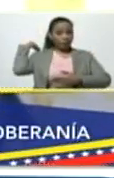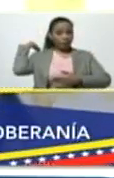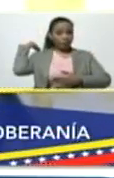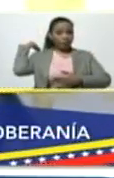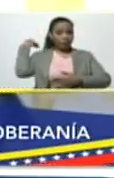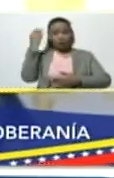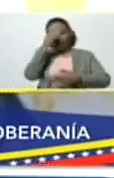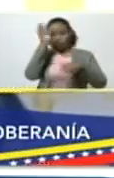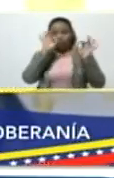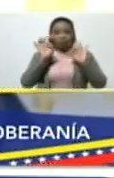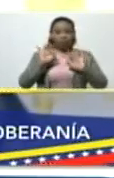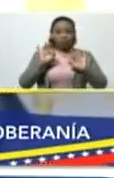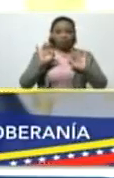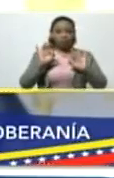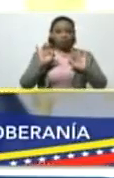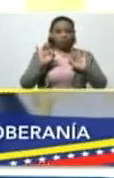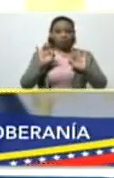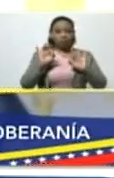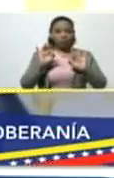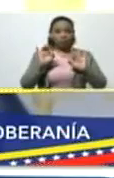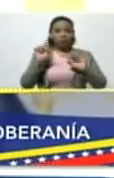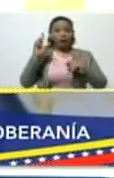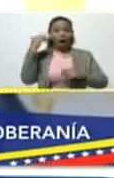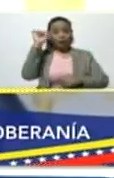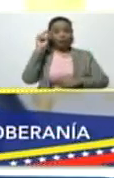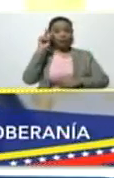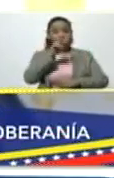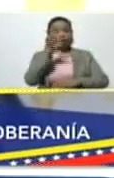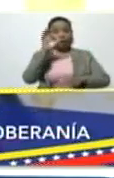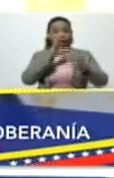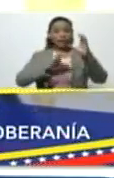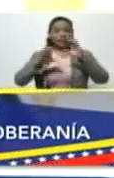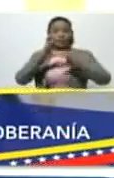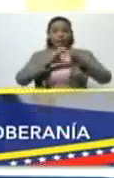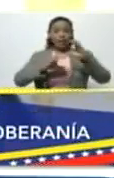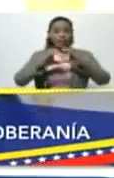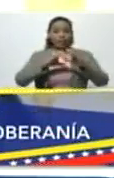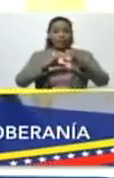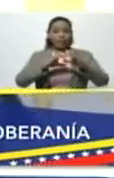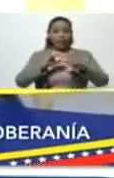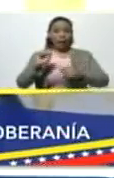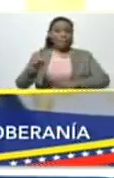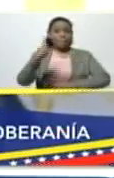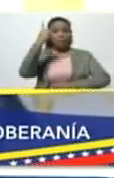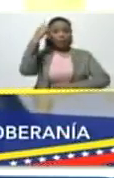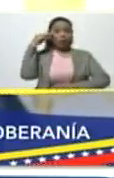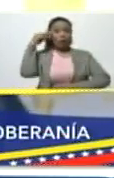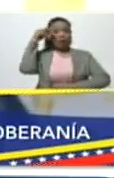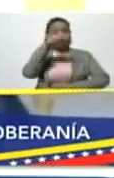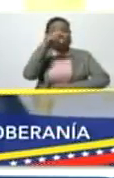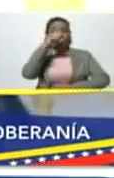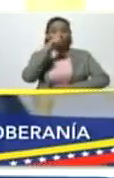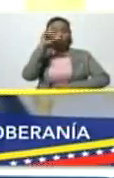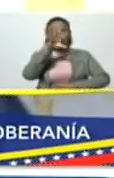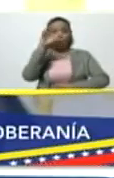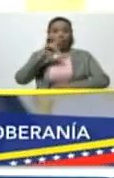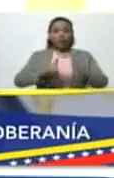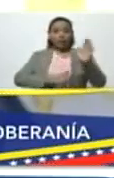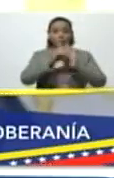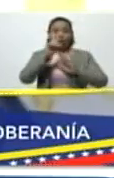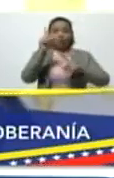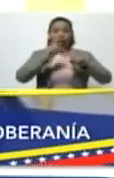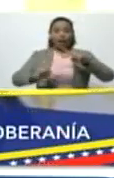Sin lugar a dudas tenía una visión de la ciencia. Fue el primero que visualizó en los años 50 el desarrollo de la